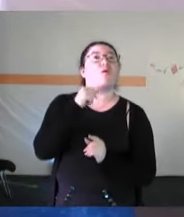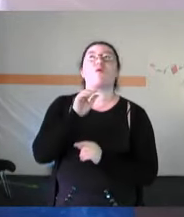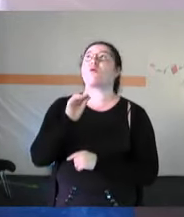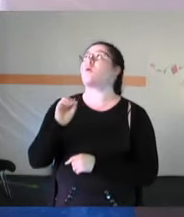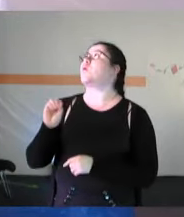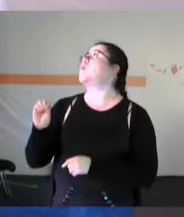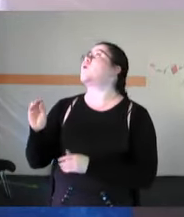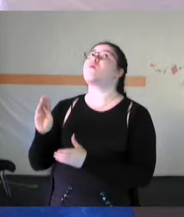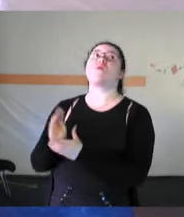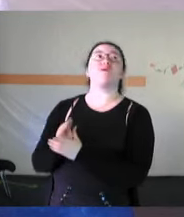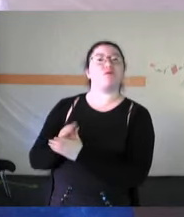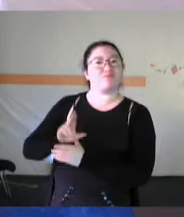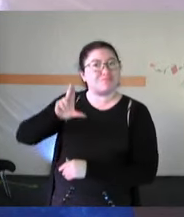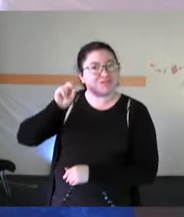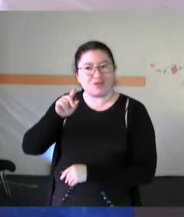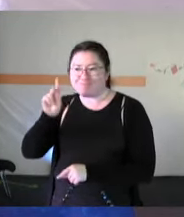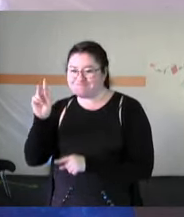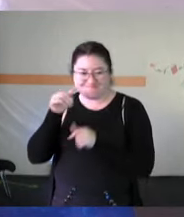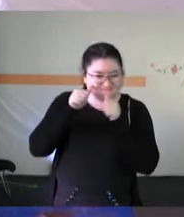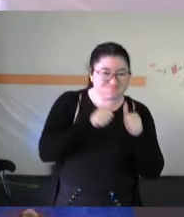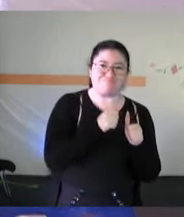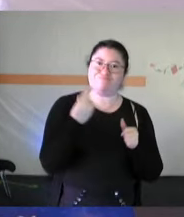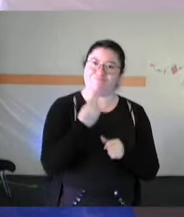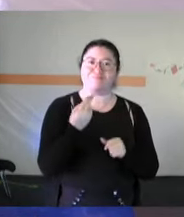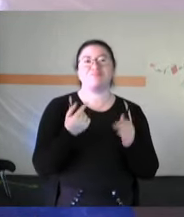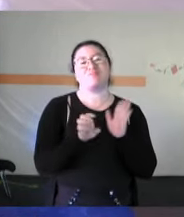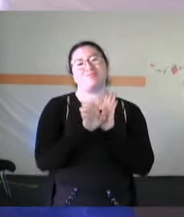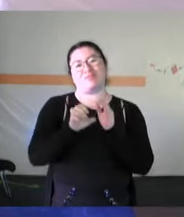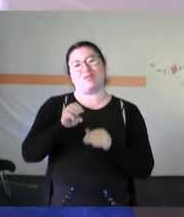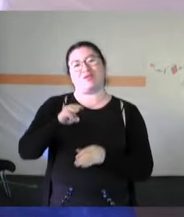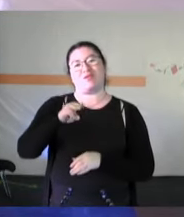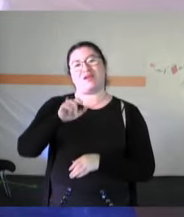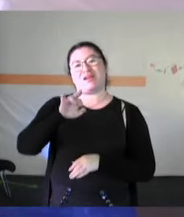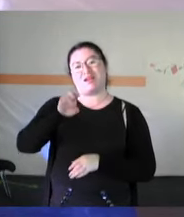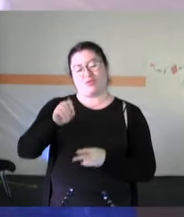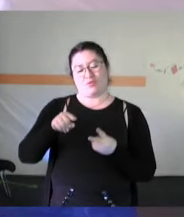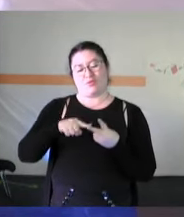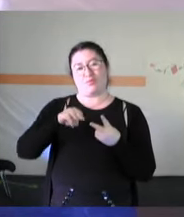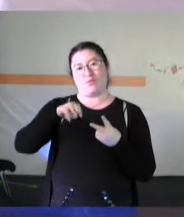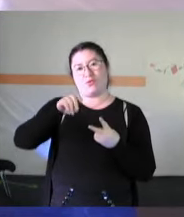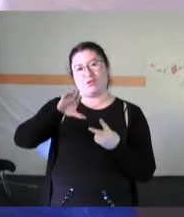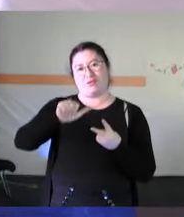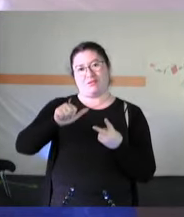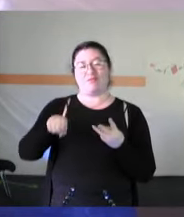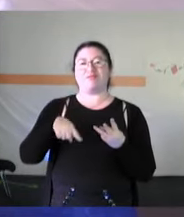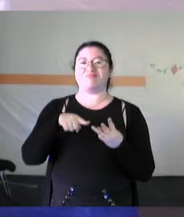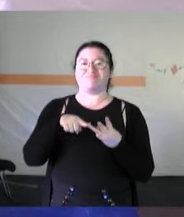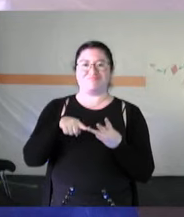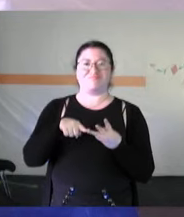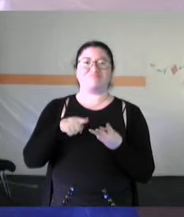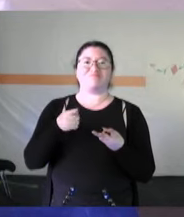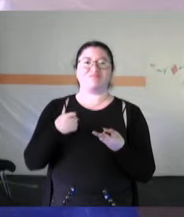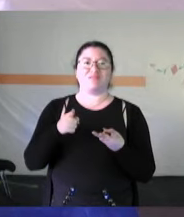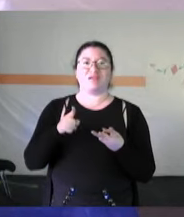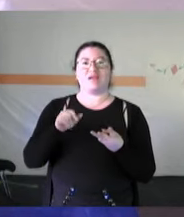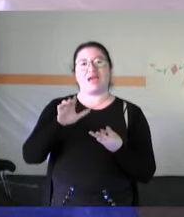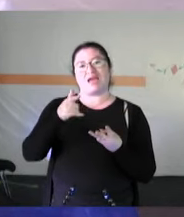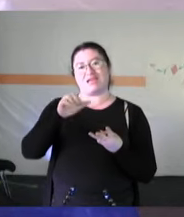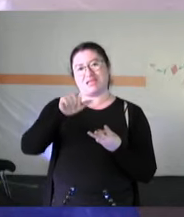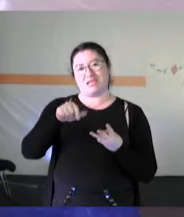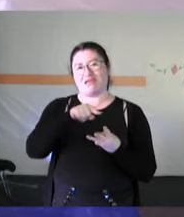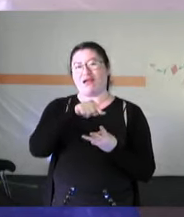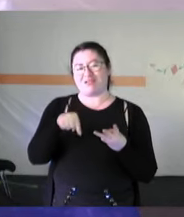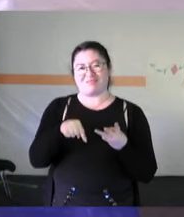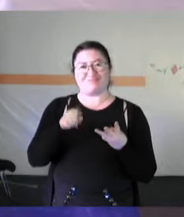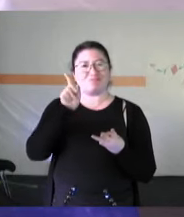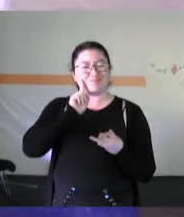no se haga pendejo, órale, ¿no? La Mariana Enríquez, la Mónica Ojeda, que están diciendo por acá, o sea, Lola Ancira, por ejemplo, muchas morras